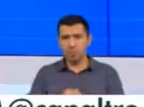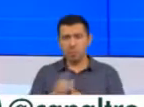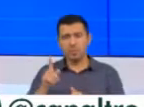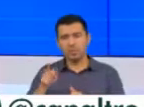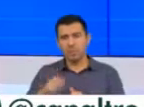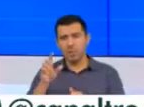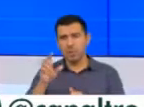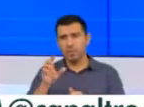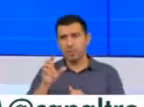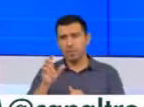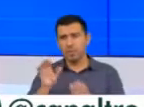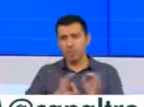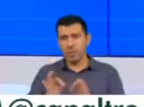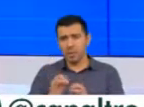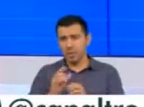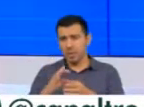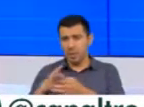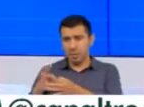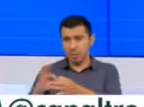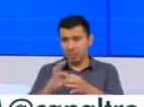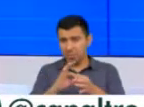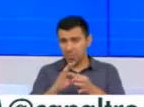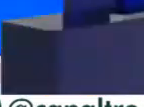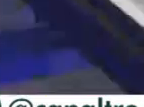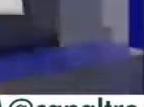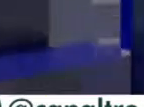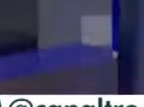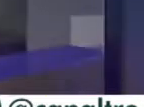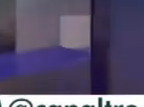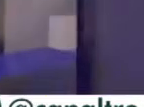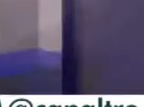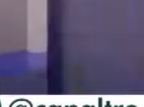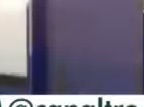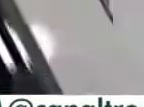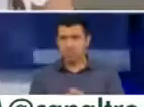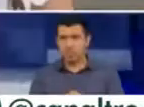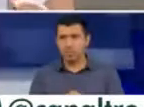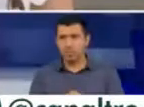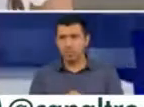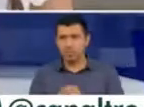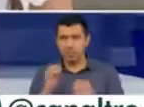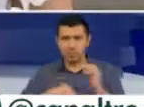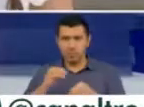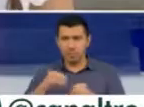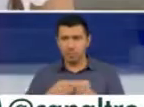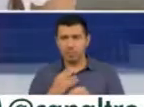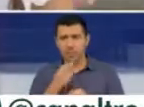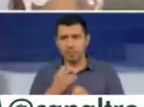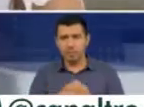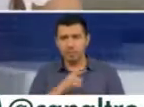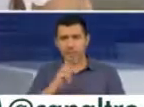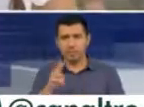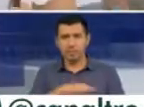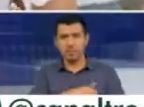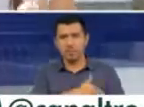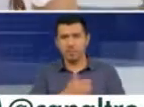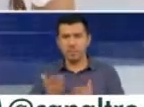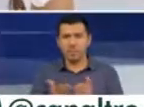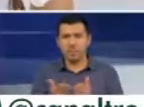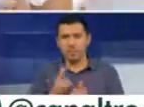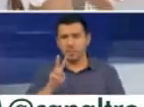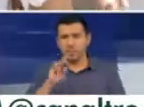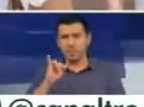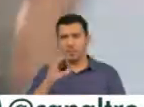Johana Muy buenas tardes y adelante Ken Buenas tardes pues mire con la vocería del viceministro de Educación Víctor